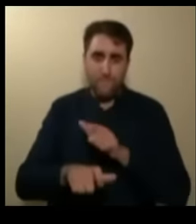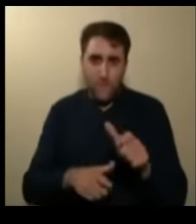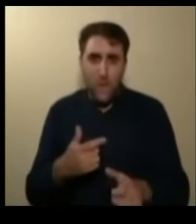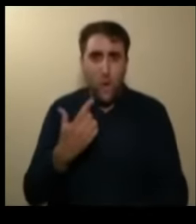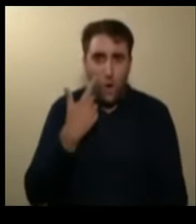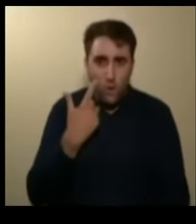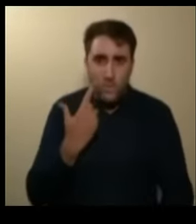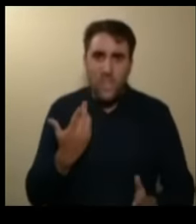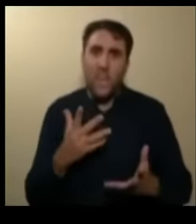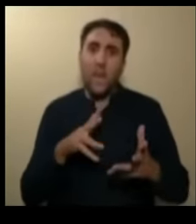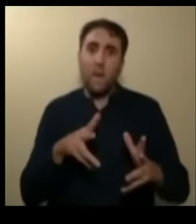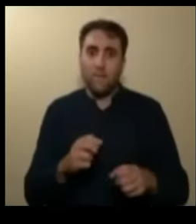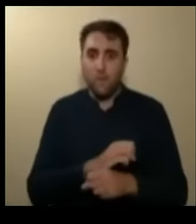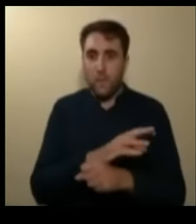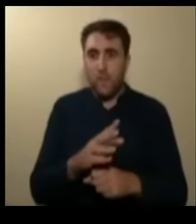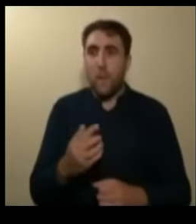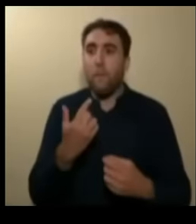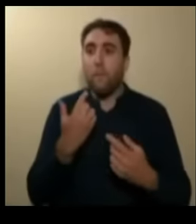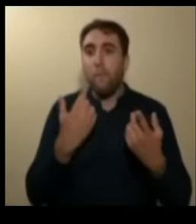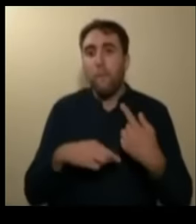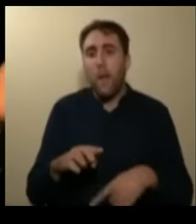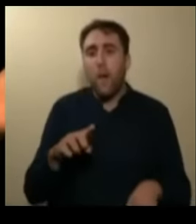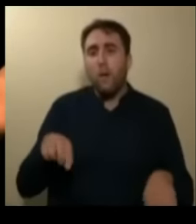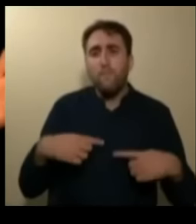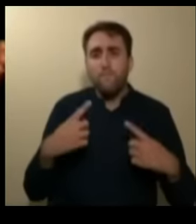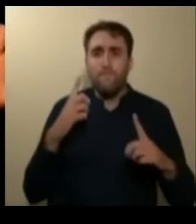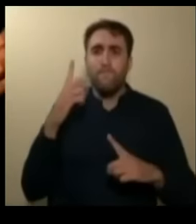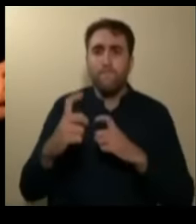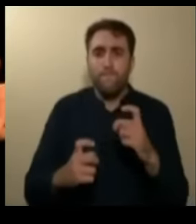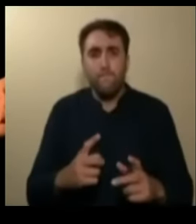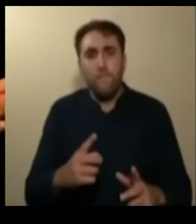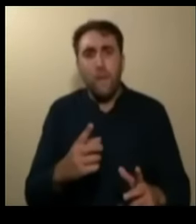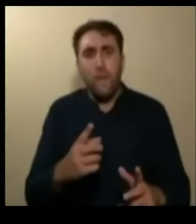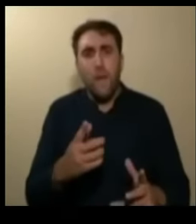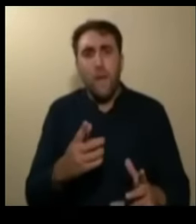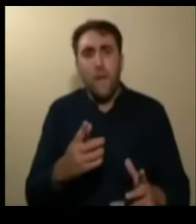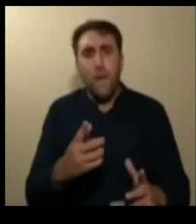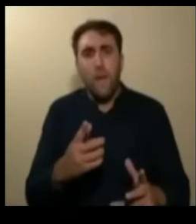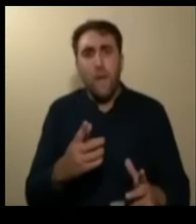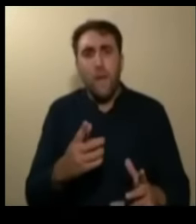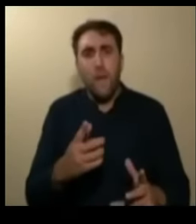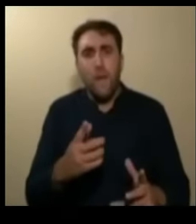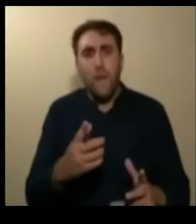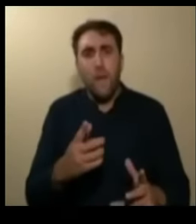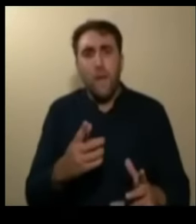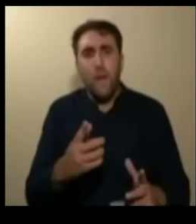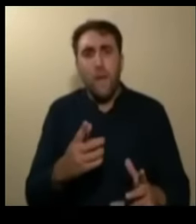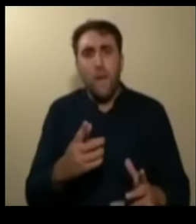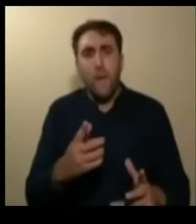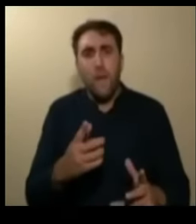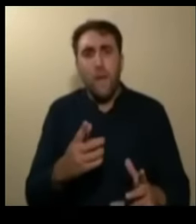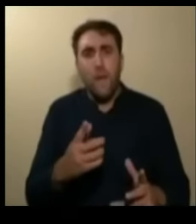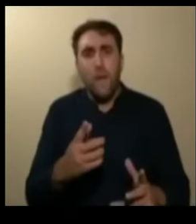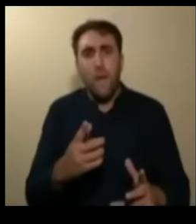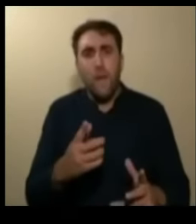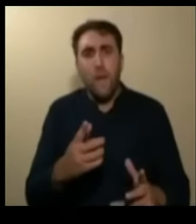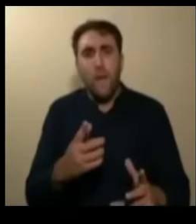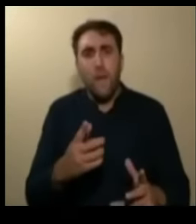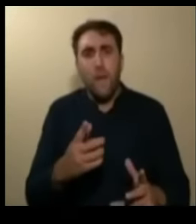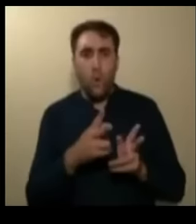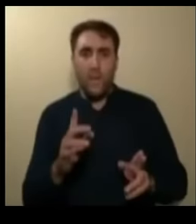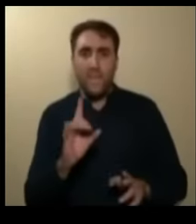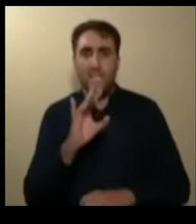La pregunta que hay que hacer es por qué muchas de estas cosas durante 15 años no se hicieron y ahora se dice que por qué nosotros en